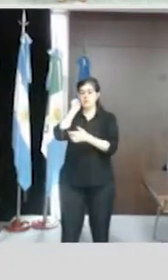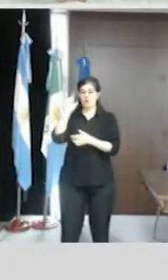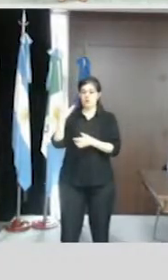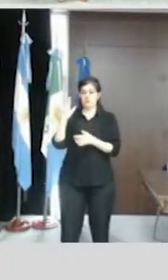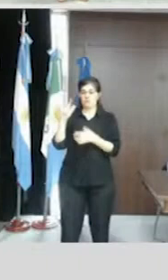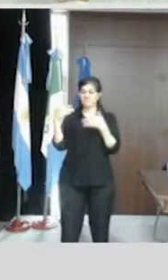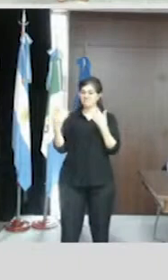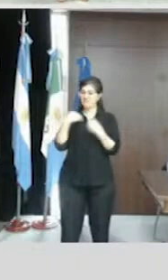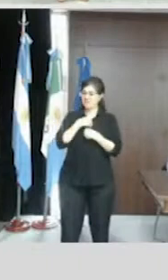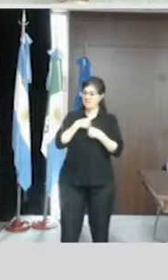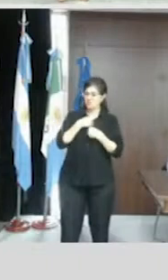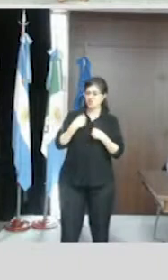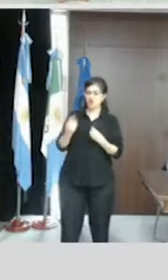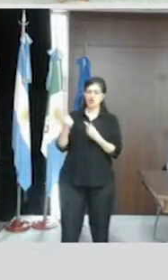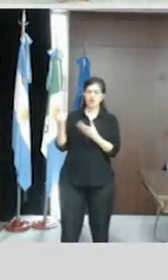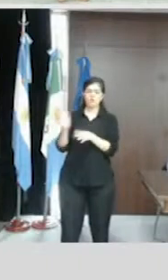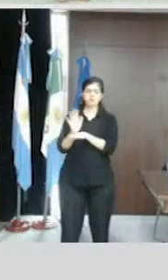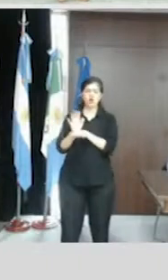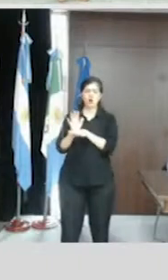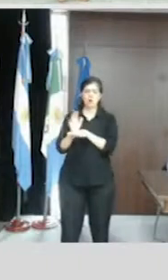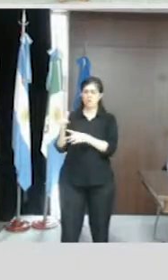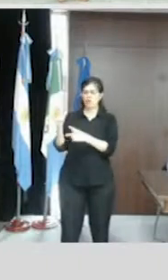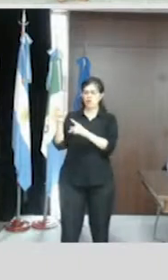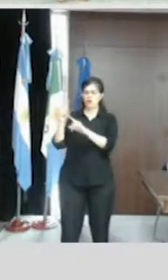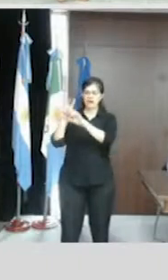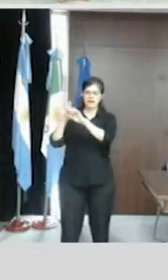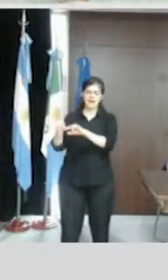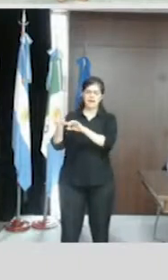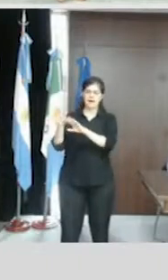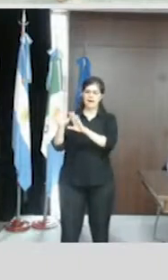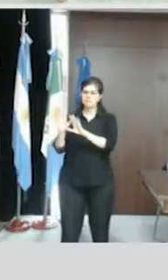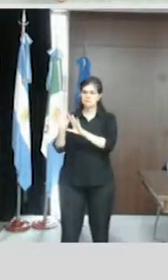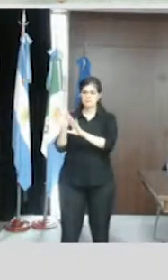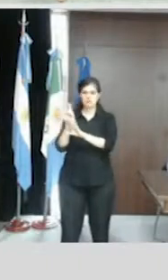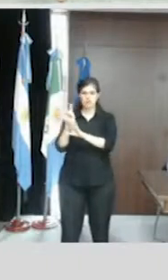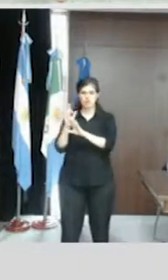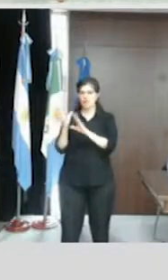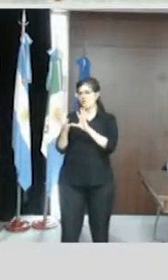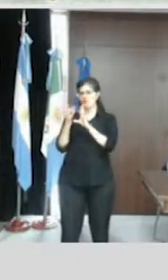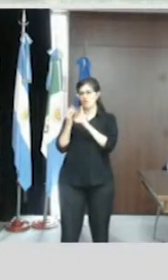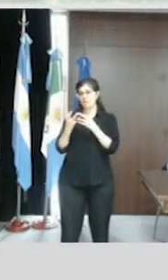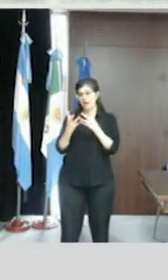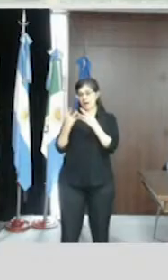una persona mayor es no apoyarla y no ayudarla.